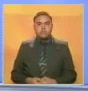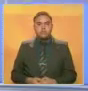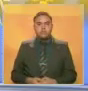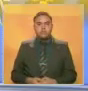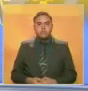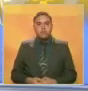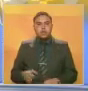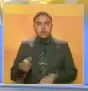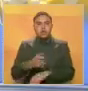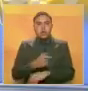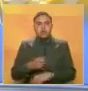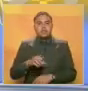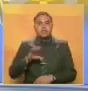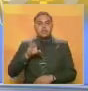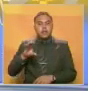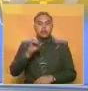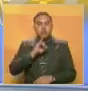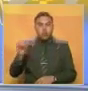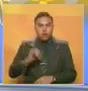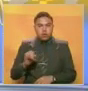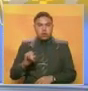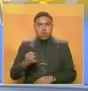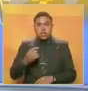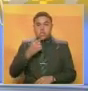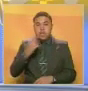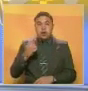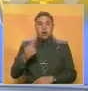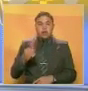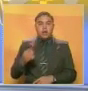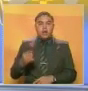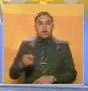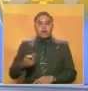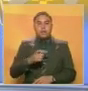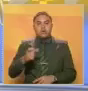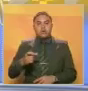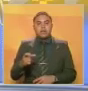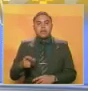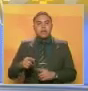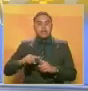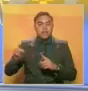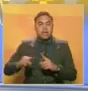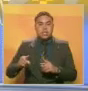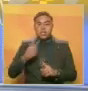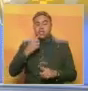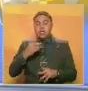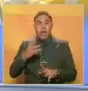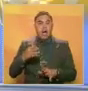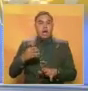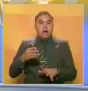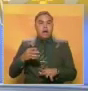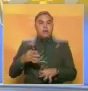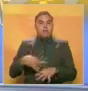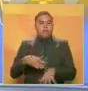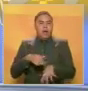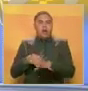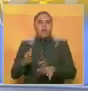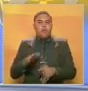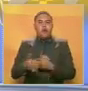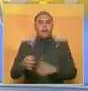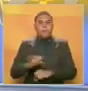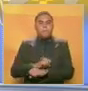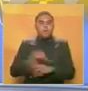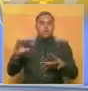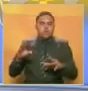El gobernador del estado Zulia, Pablo Pérez, criticó que las autoridades de Corpoelec traten de excusarse por la explosión de un transformador de la